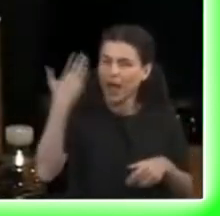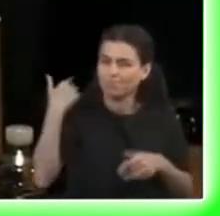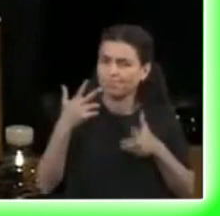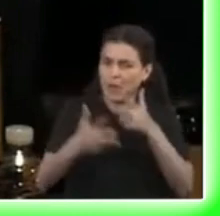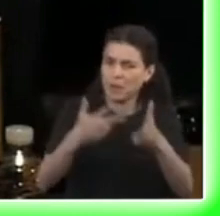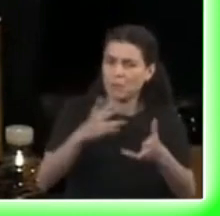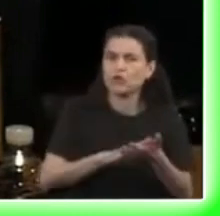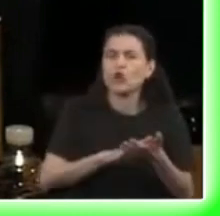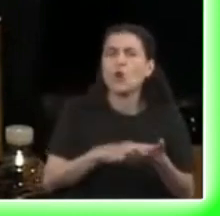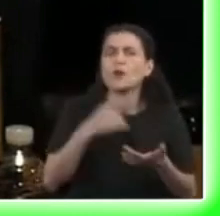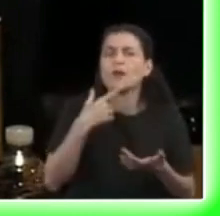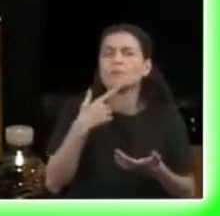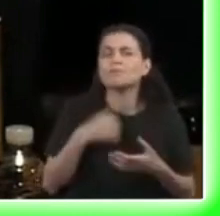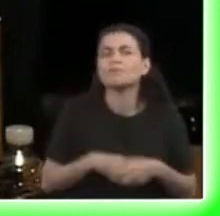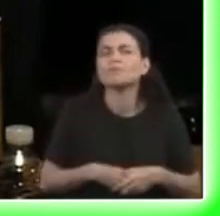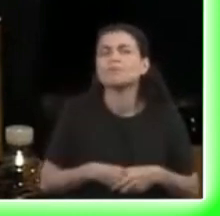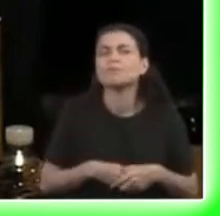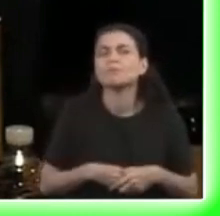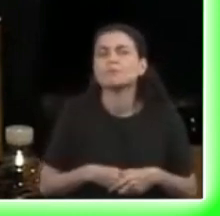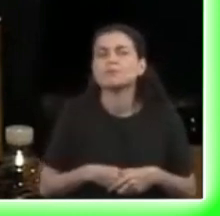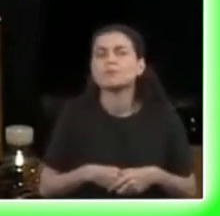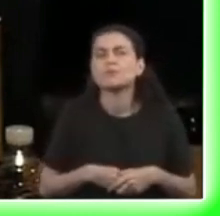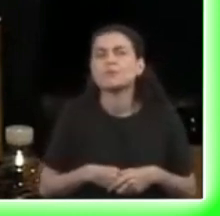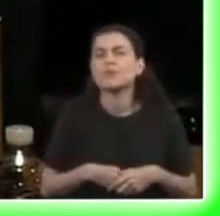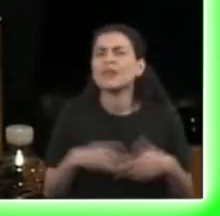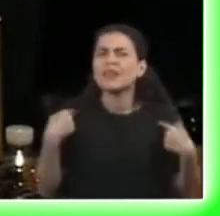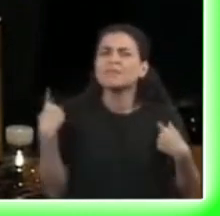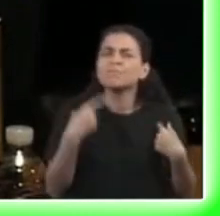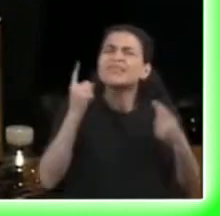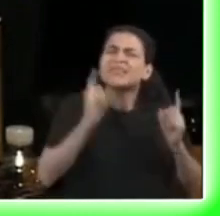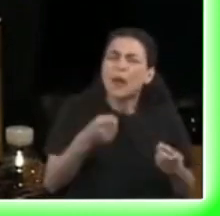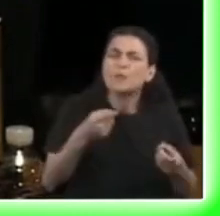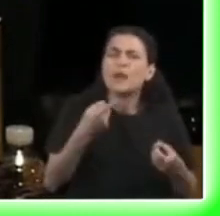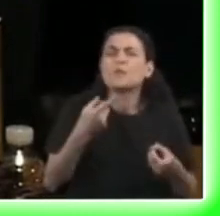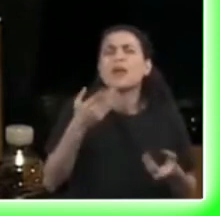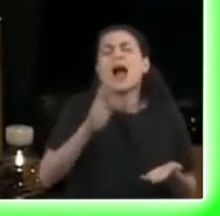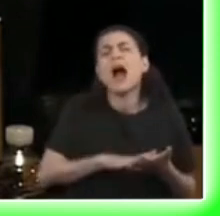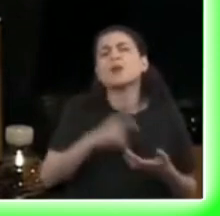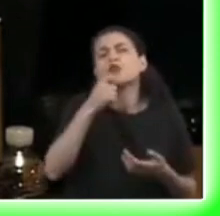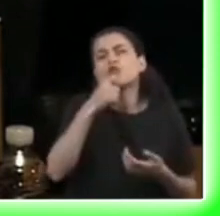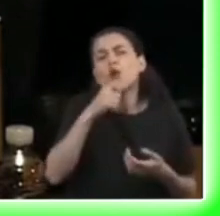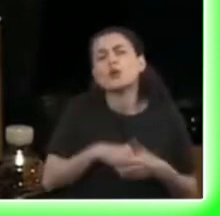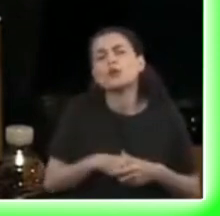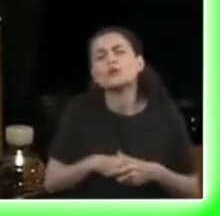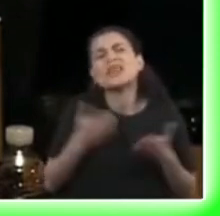a la lógica del discurso, también podemos hablar de los proveedores de servicios de un sistema decrépito que subsidia